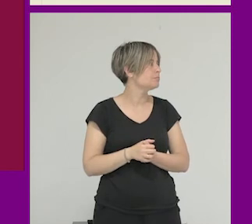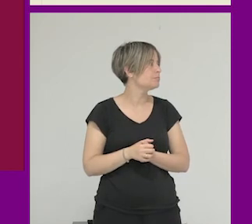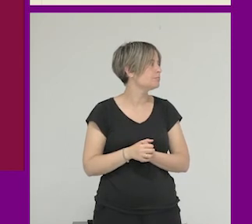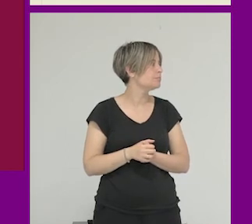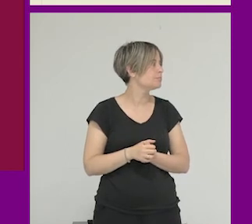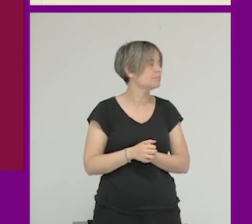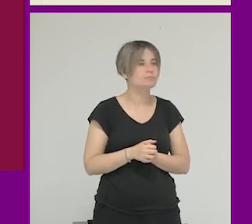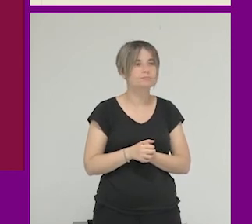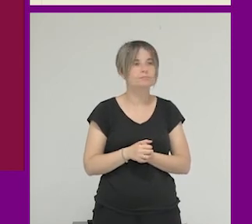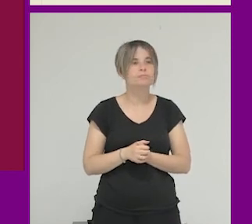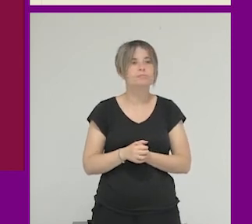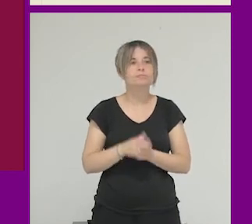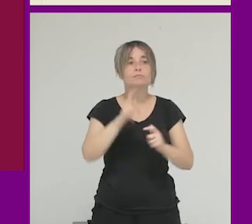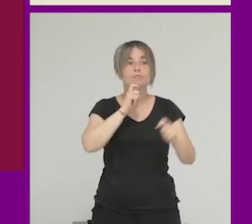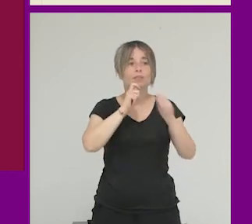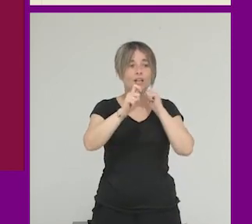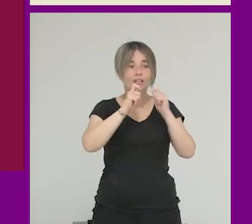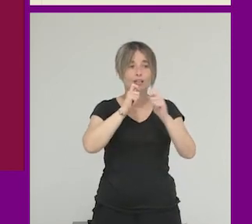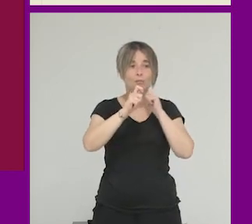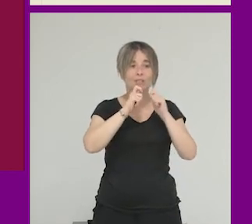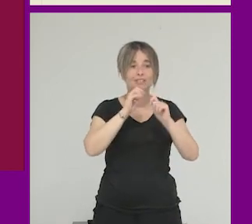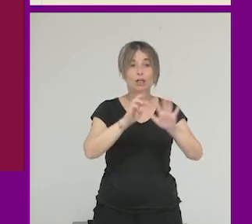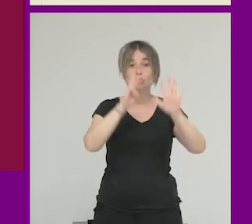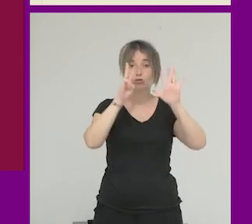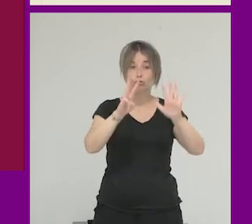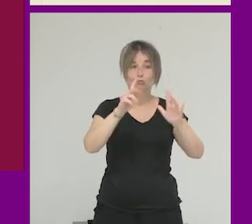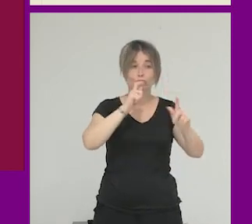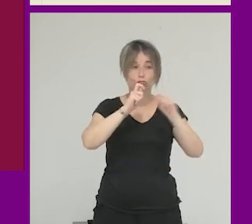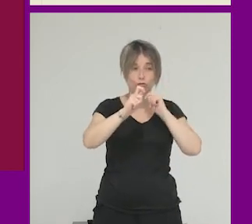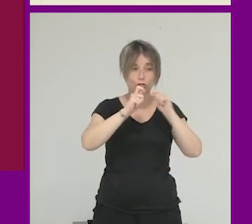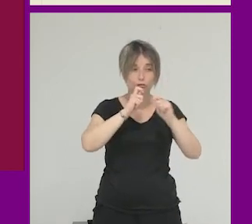Zortzi elkarrizketa izan dira guztira, elkarrizketa horiek